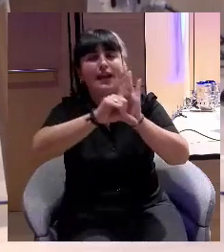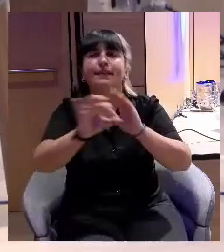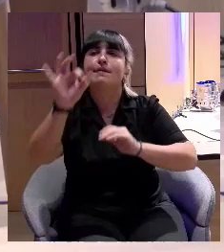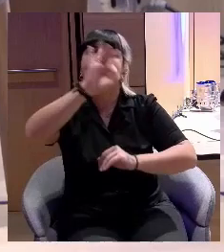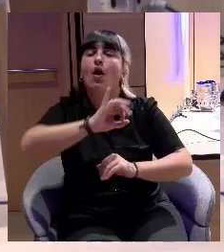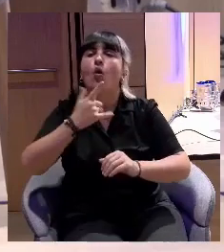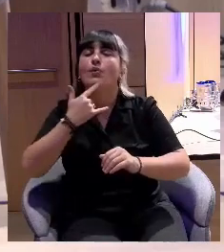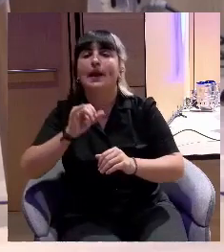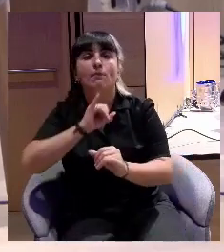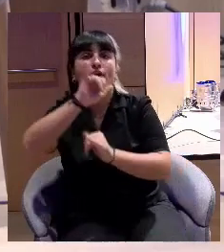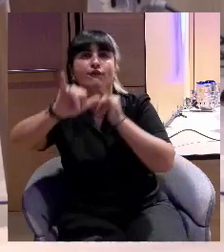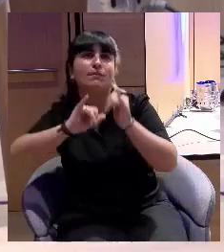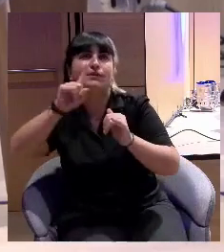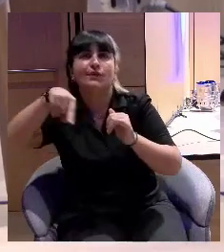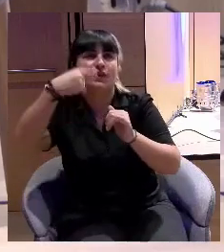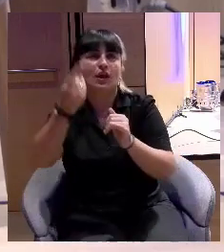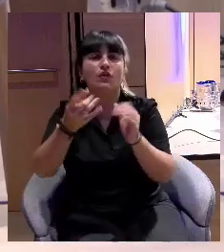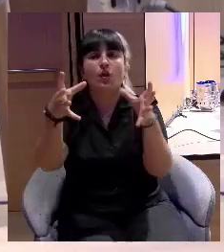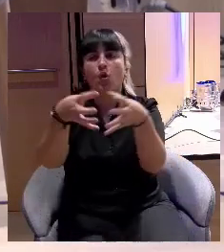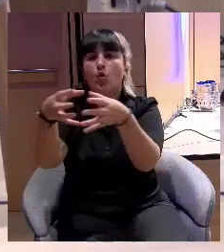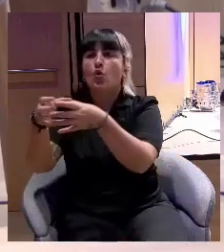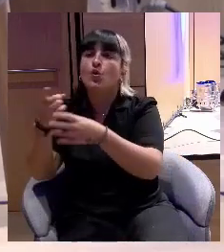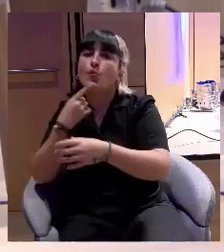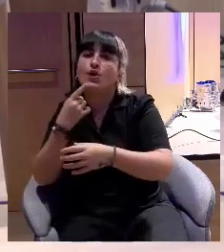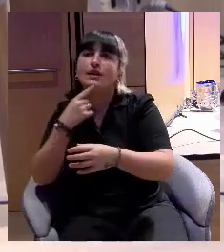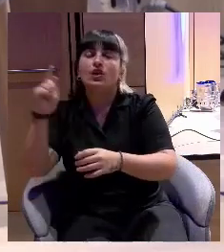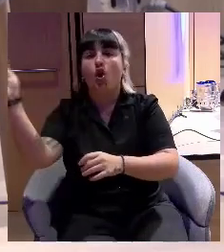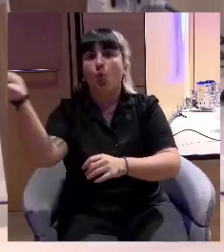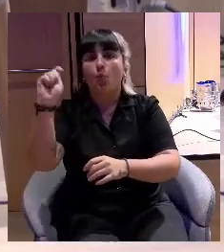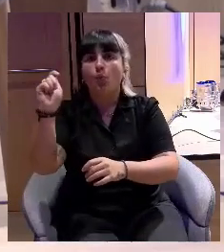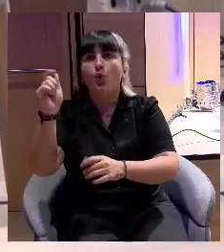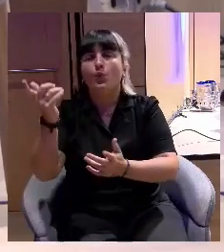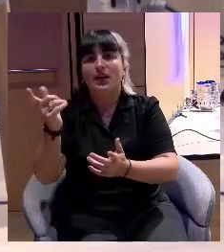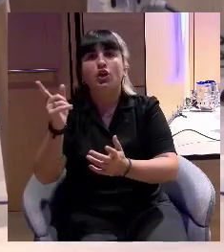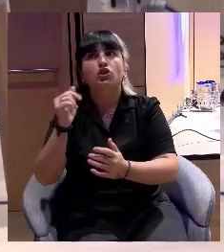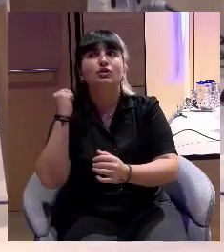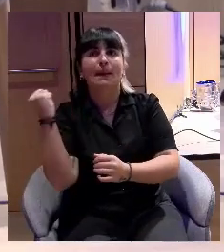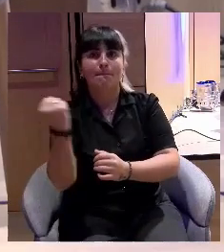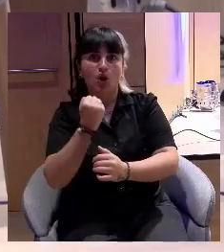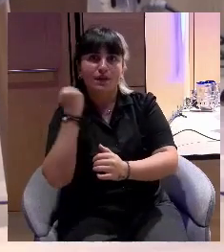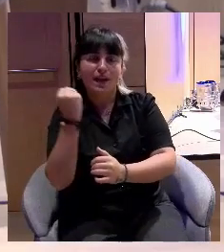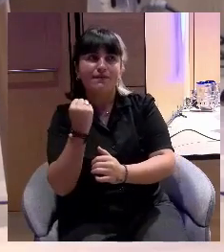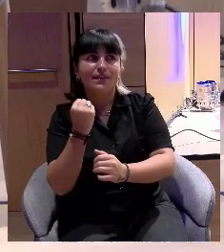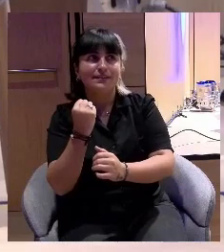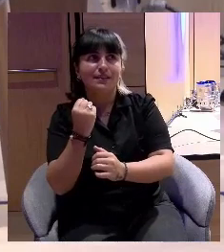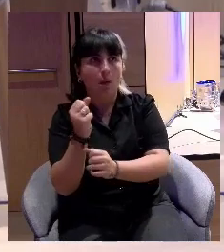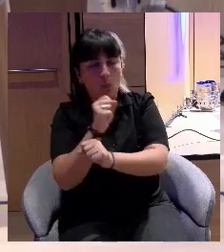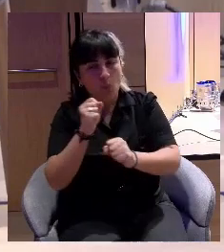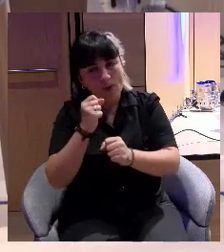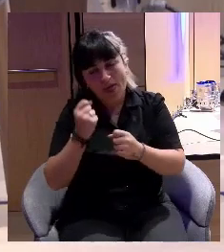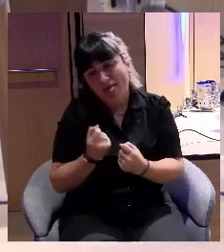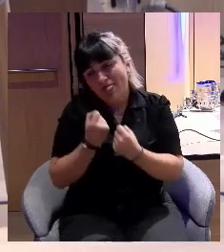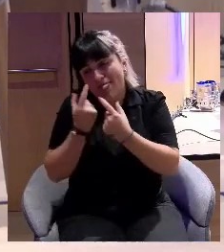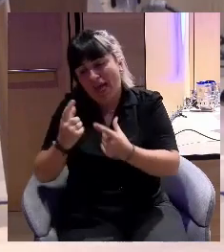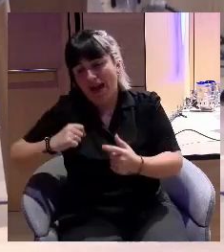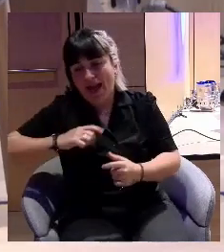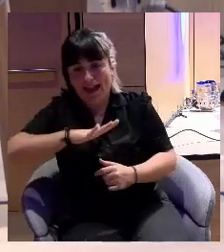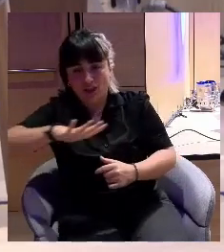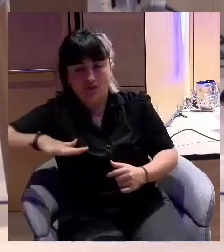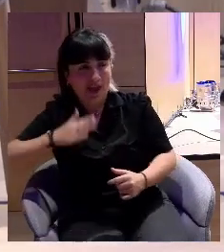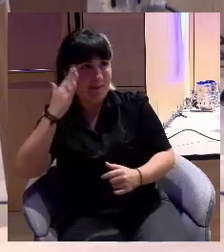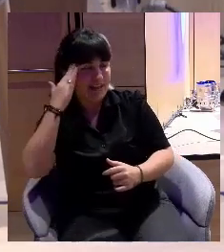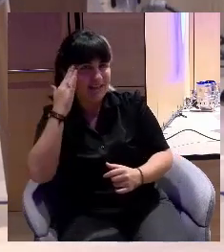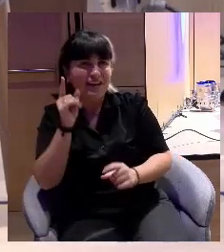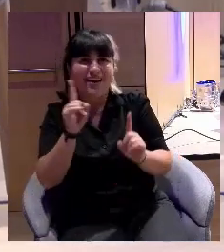información también de otros cargos públicos que estén otras personas que estén en cargos públicos y que también está muy